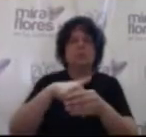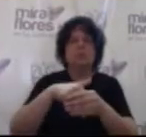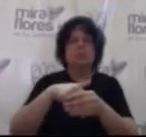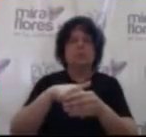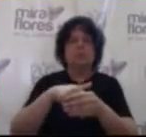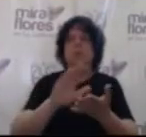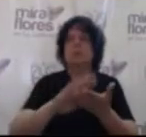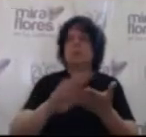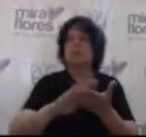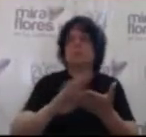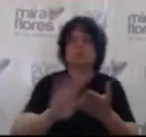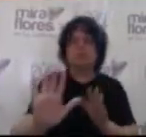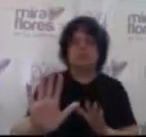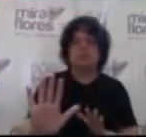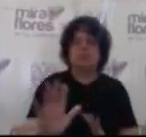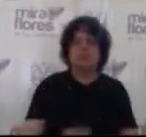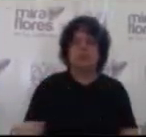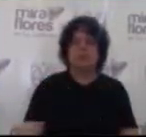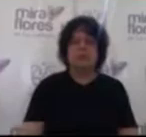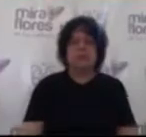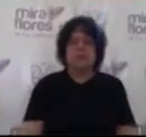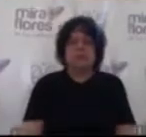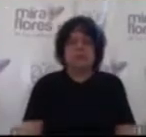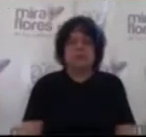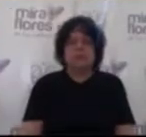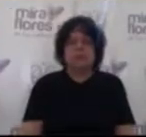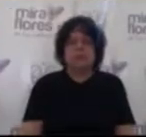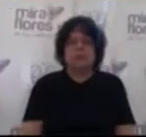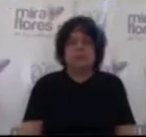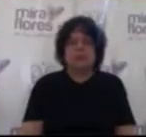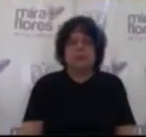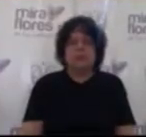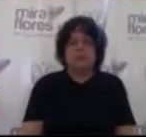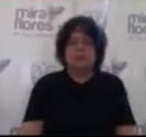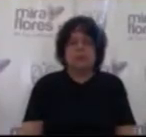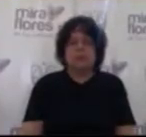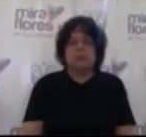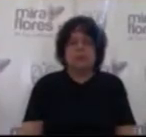consejo. Sí, perdón, señor de Albertis. Tiene usted el uso de la palabra.